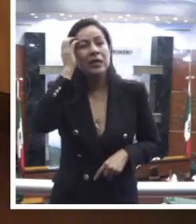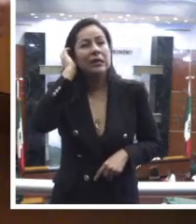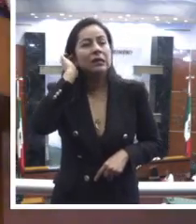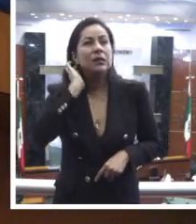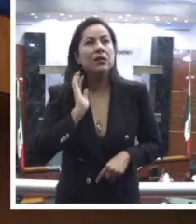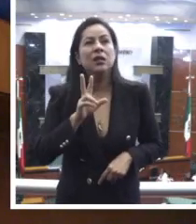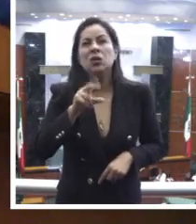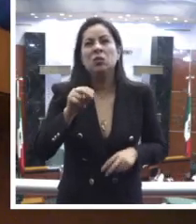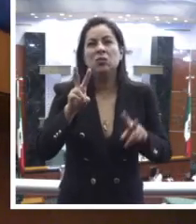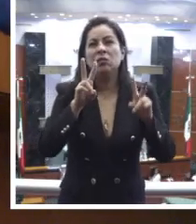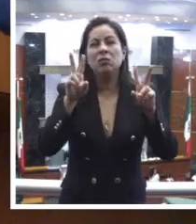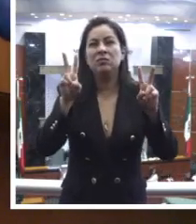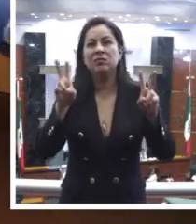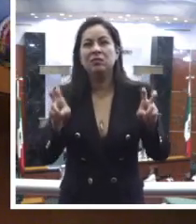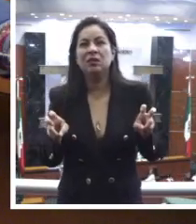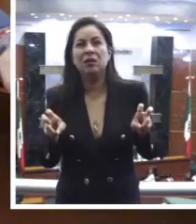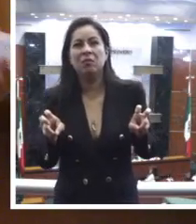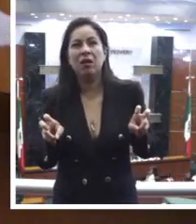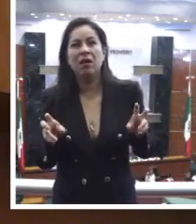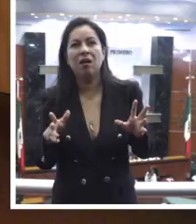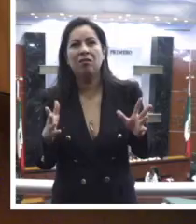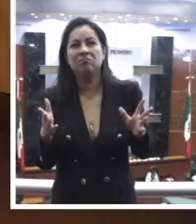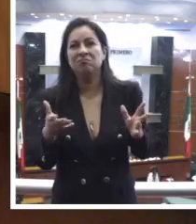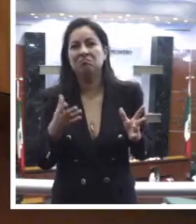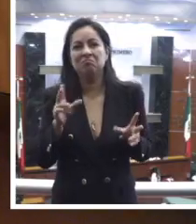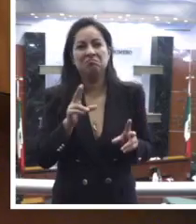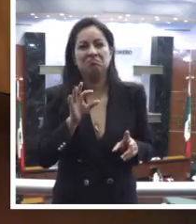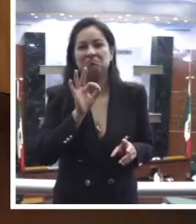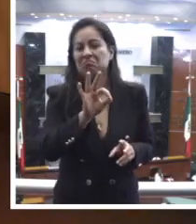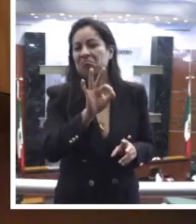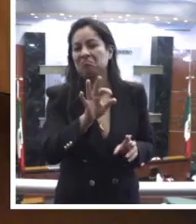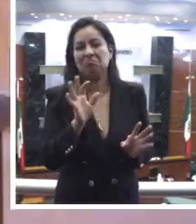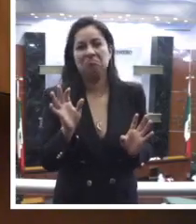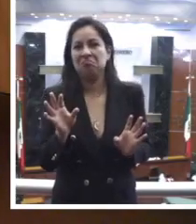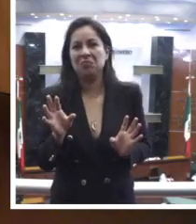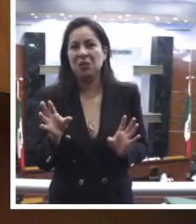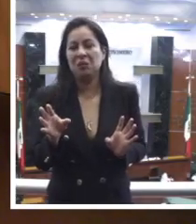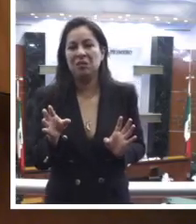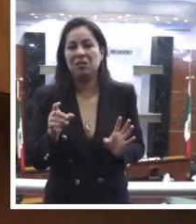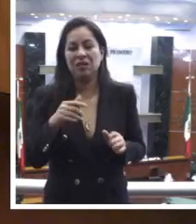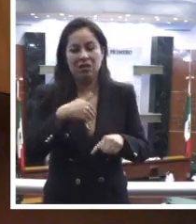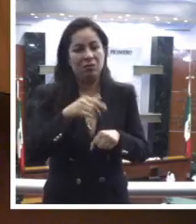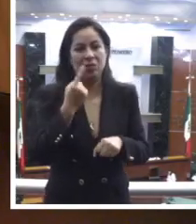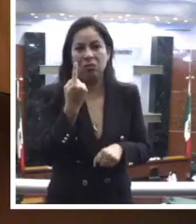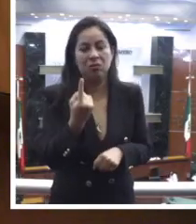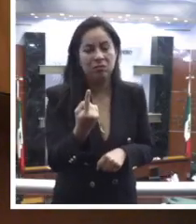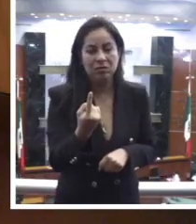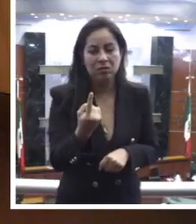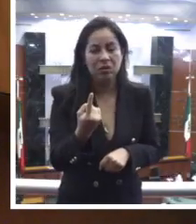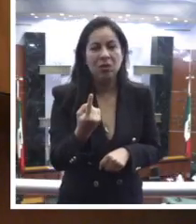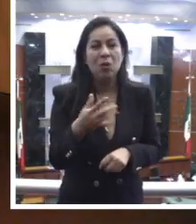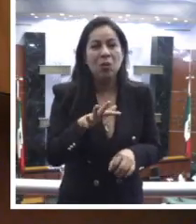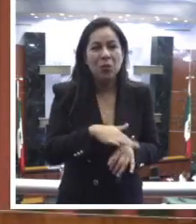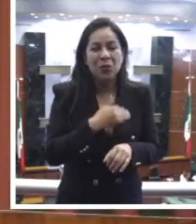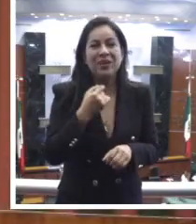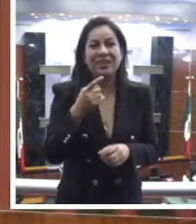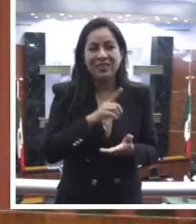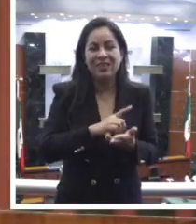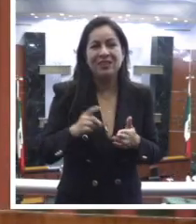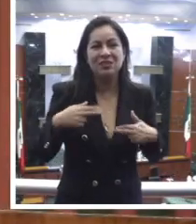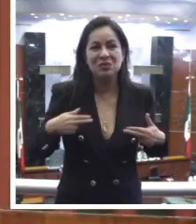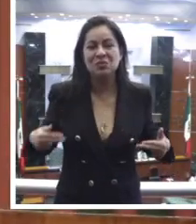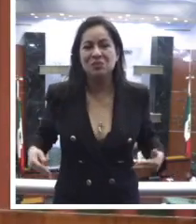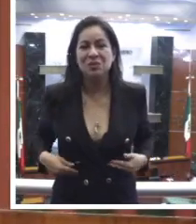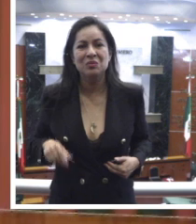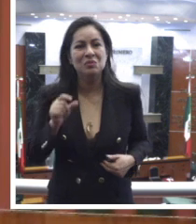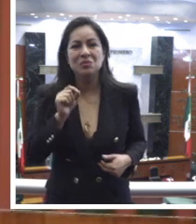por un tema fortuito que signifique eso de estar en el número uno, sino porque en términos de derechos humanos